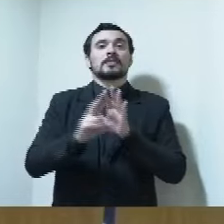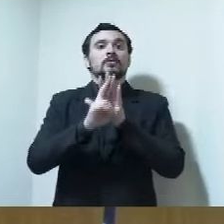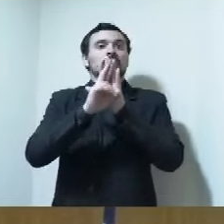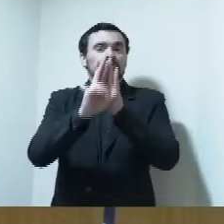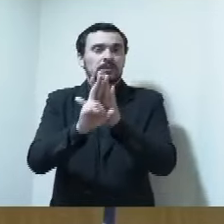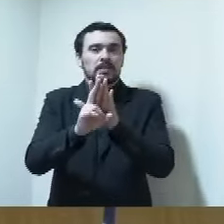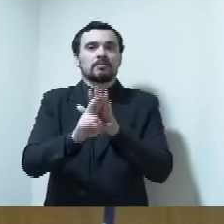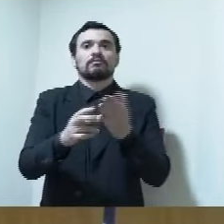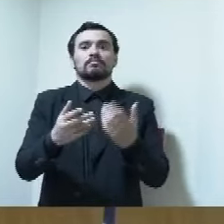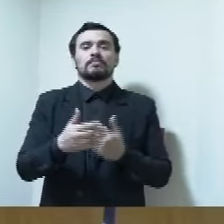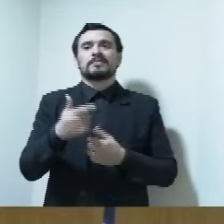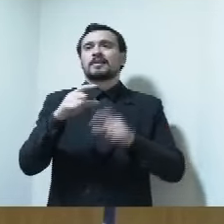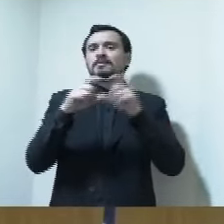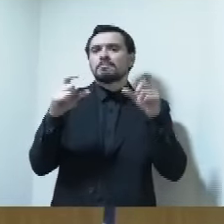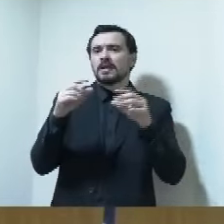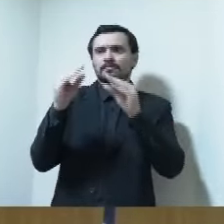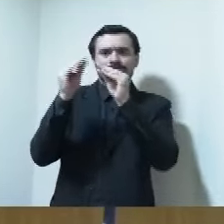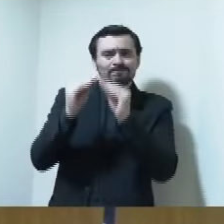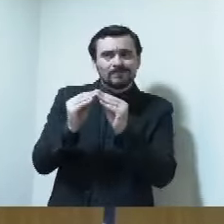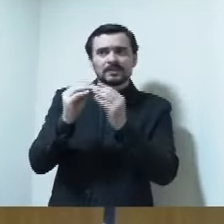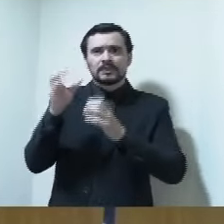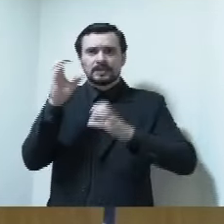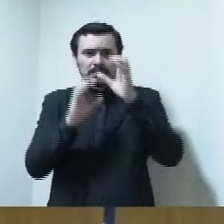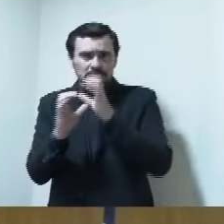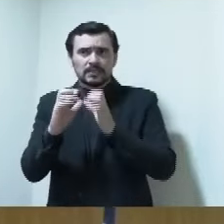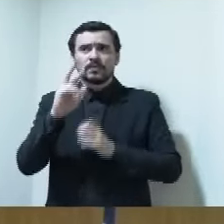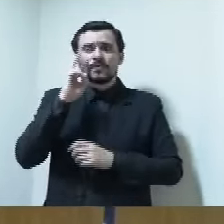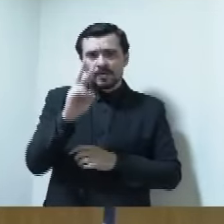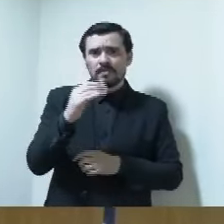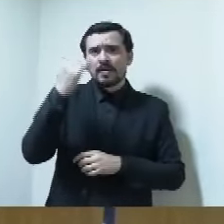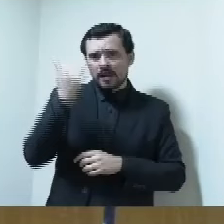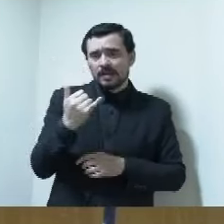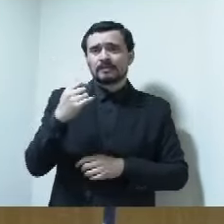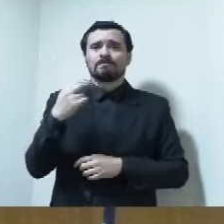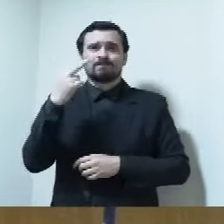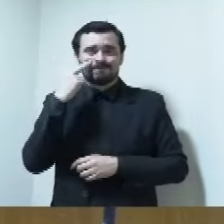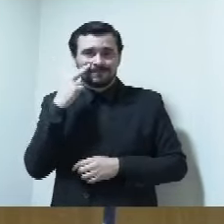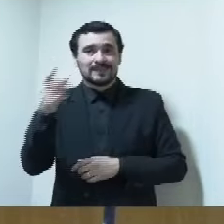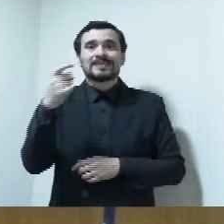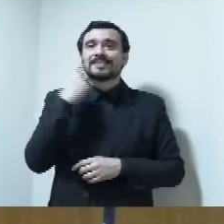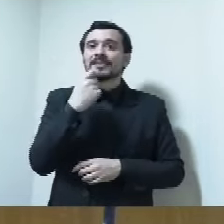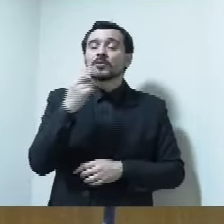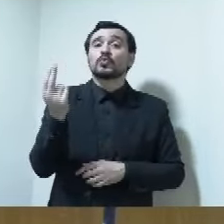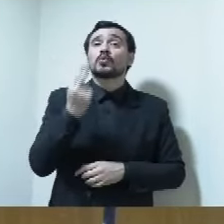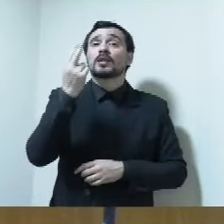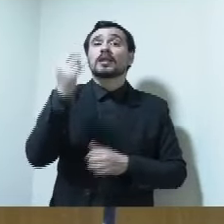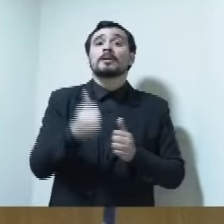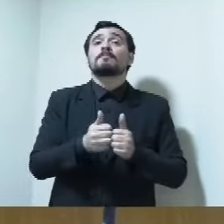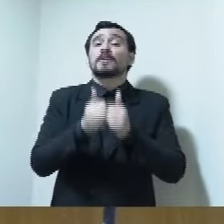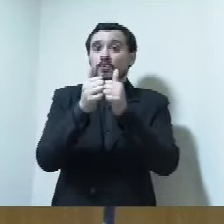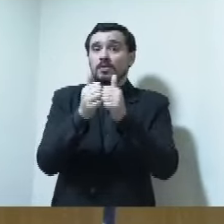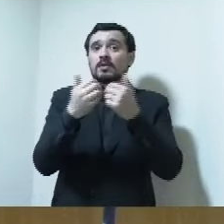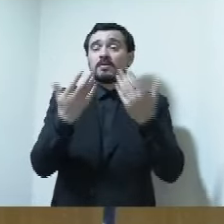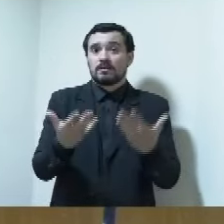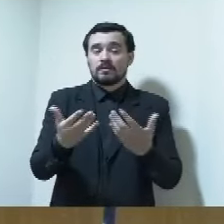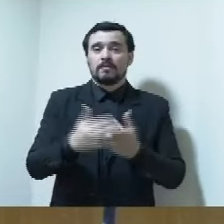comprensión lectora, matemáticas y ciencias, deficiencias en infraestructura escolar y la necesidad urgente de mejorar la alimentación y